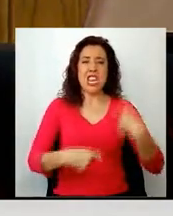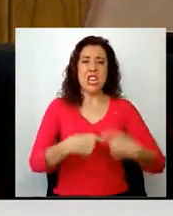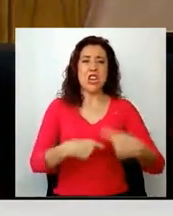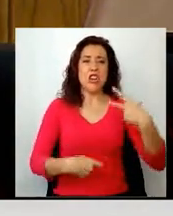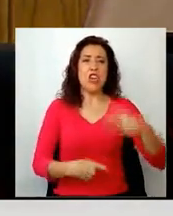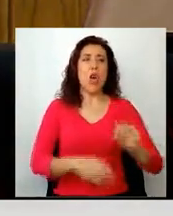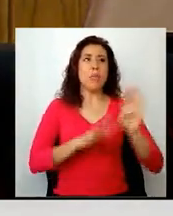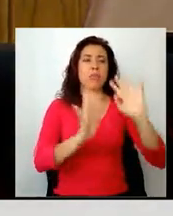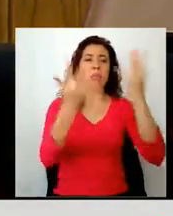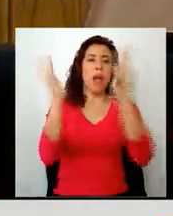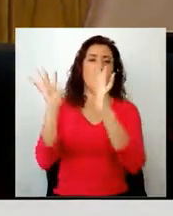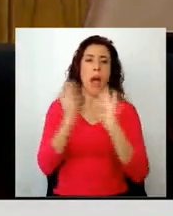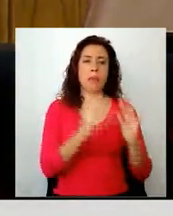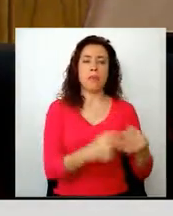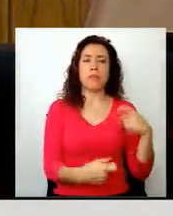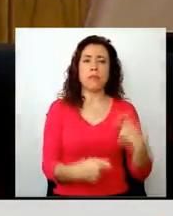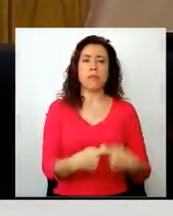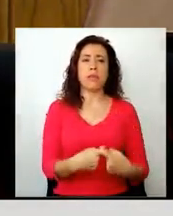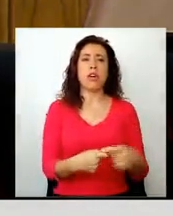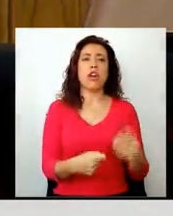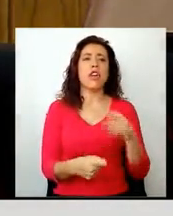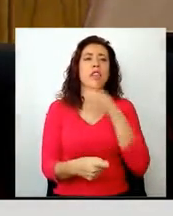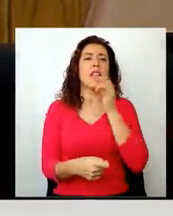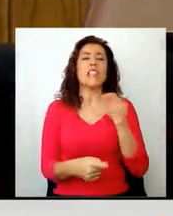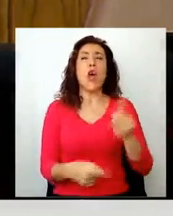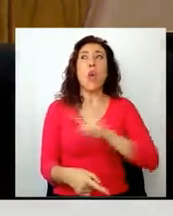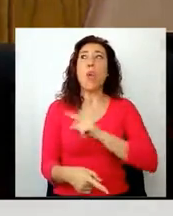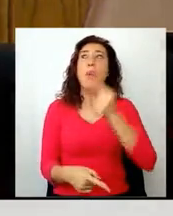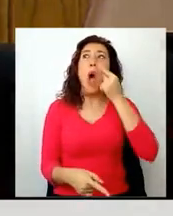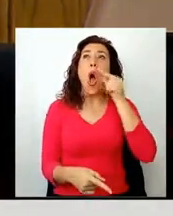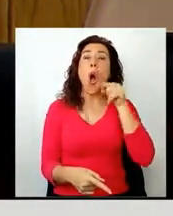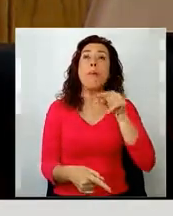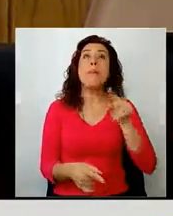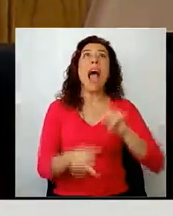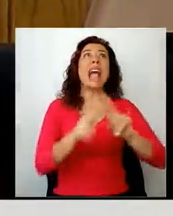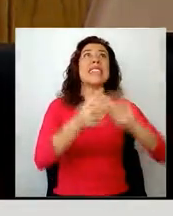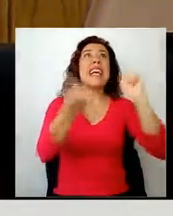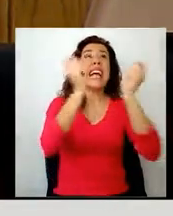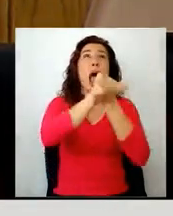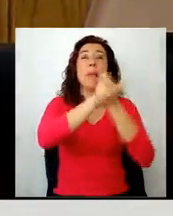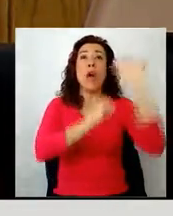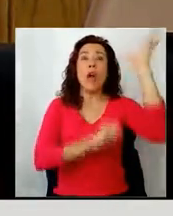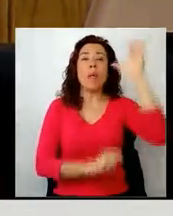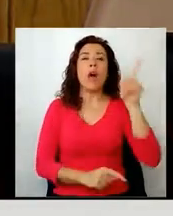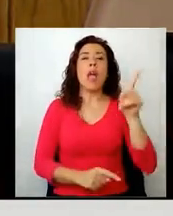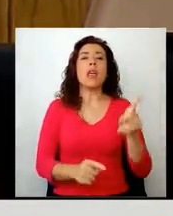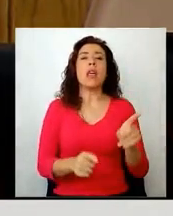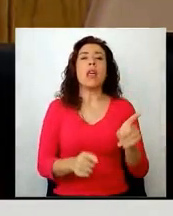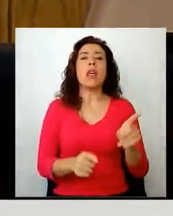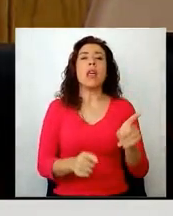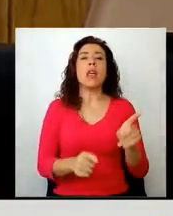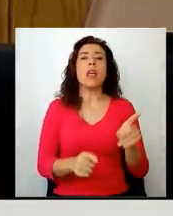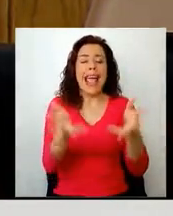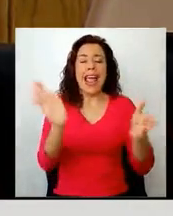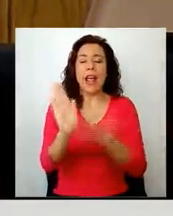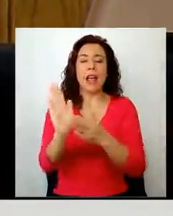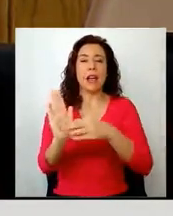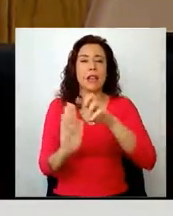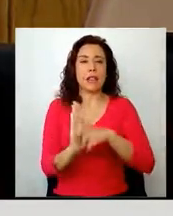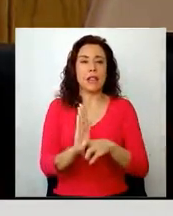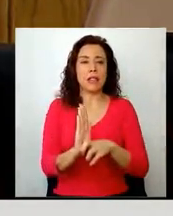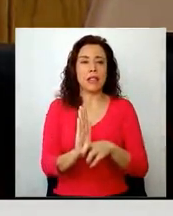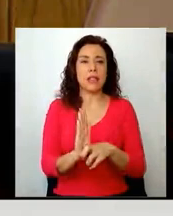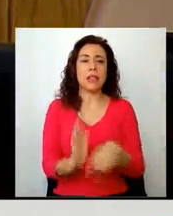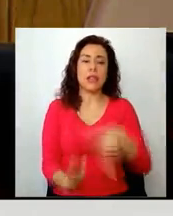negando el efecto del hombre en el cambio climático han sido animosos impulsores de este proyecto vamos a trabajar